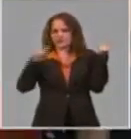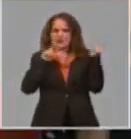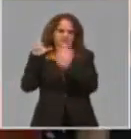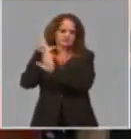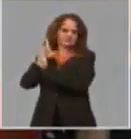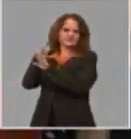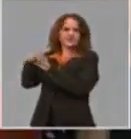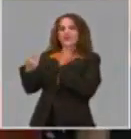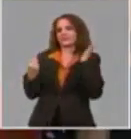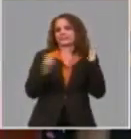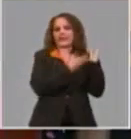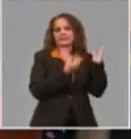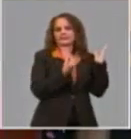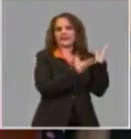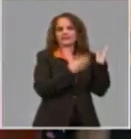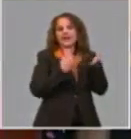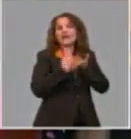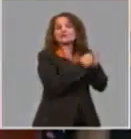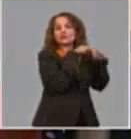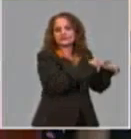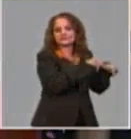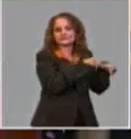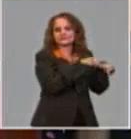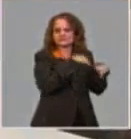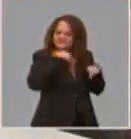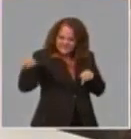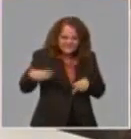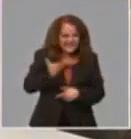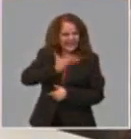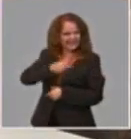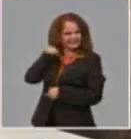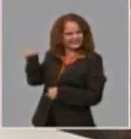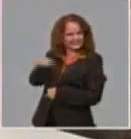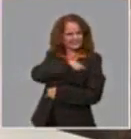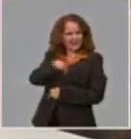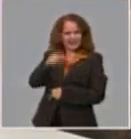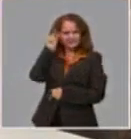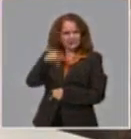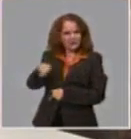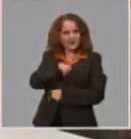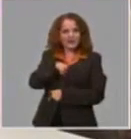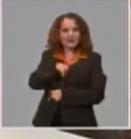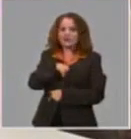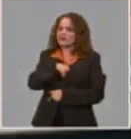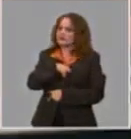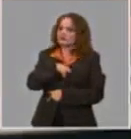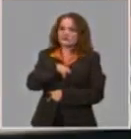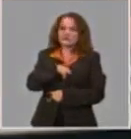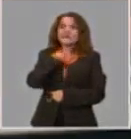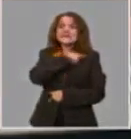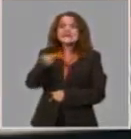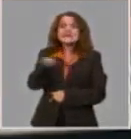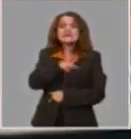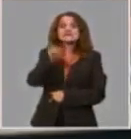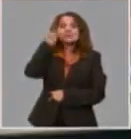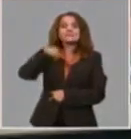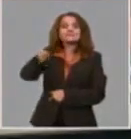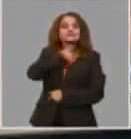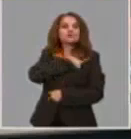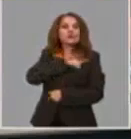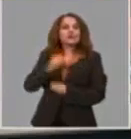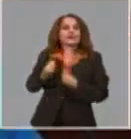de ilegalidad. A ese es el que hay que tenerle lástima. Ese mismo, con ese actuar, es el que está provocando que el